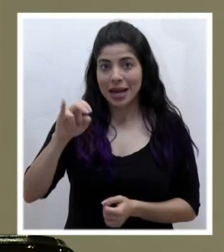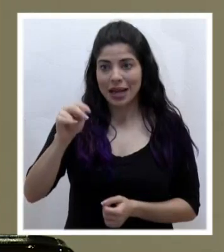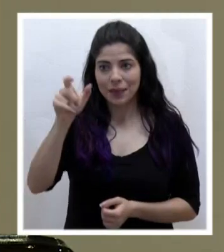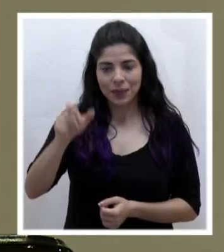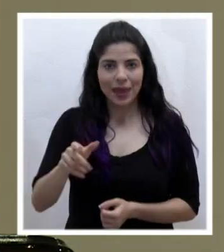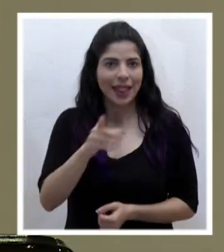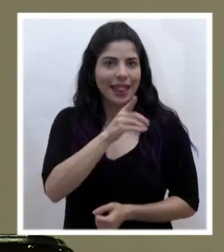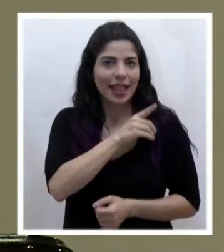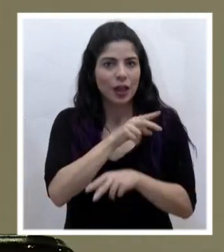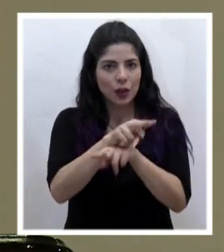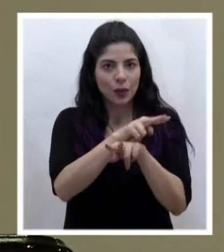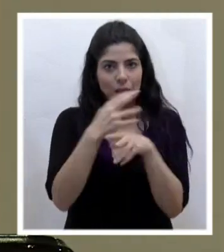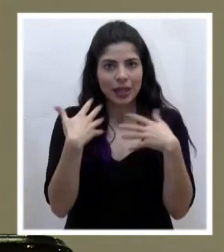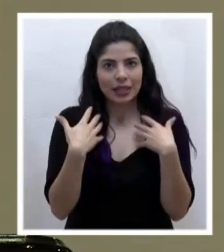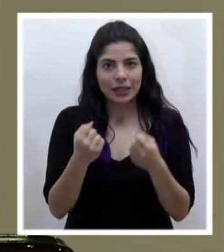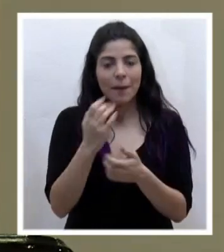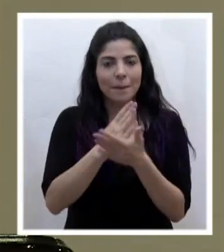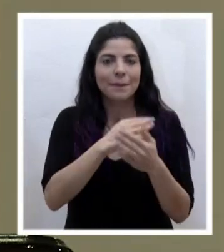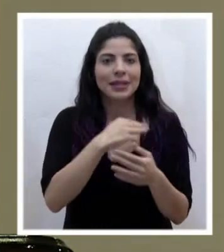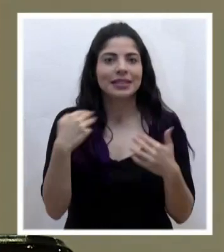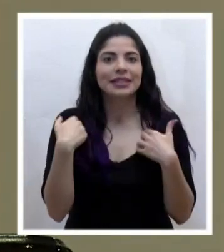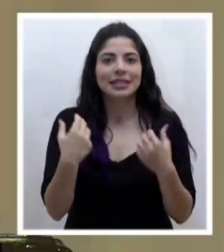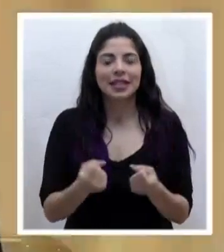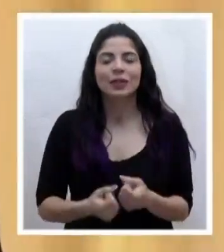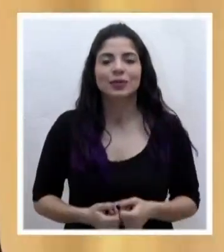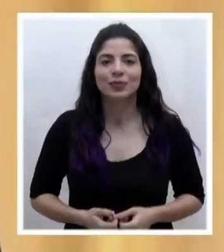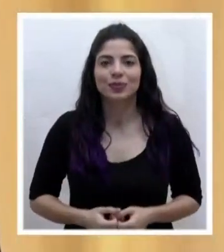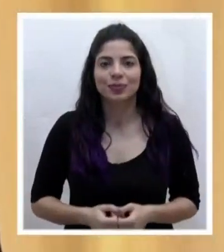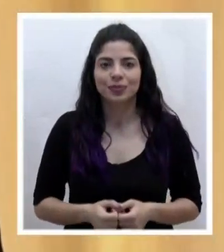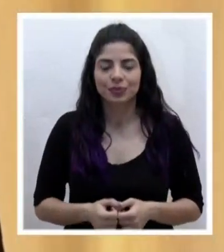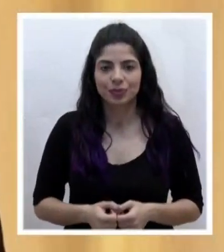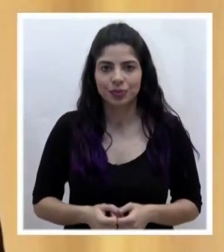director de la Vigilancia de la Salud del Ministerio de Salud.